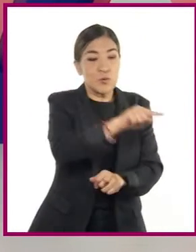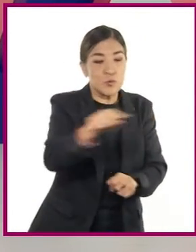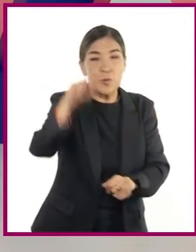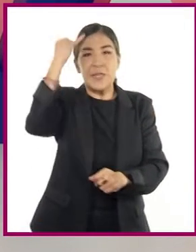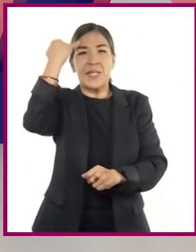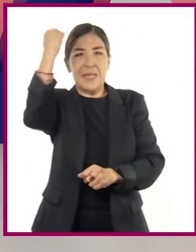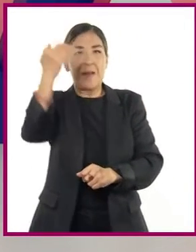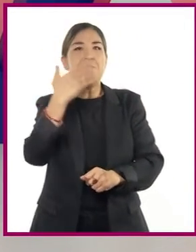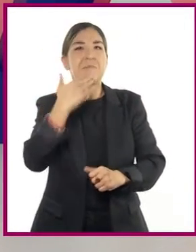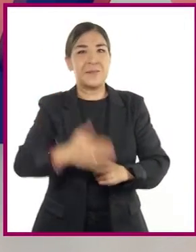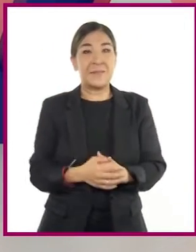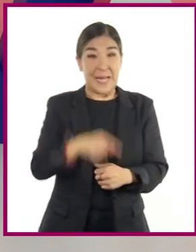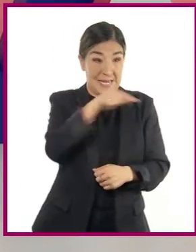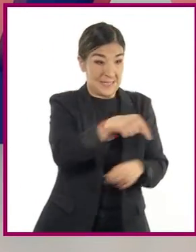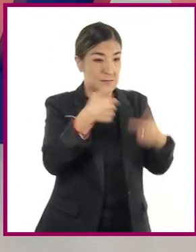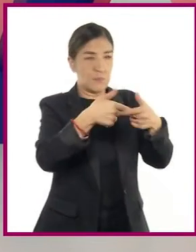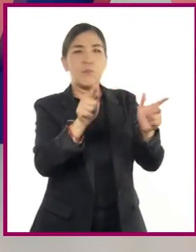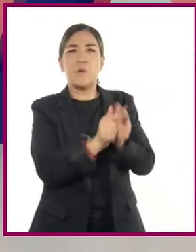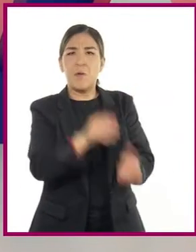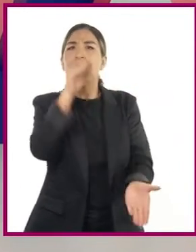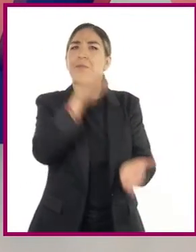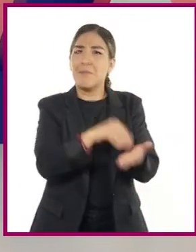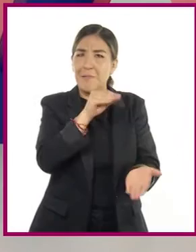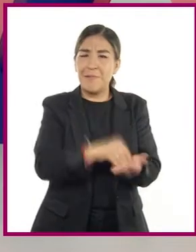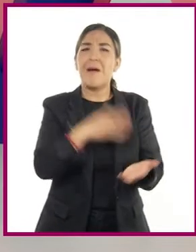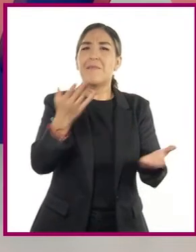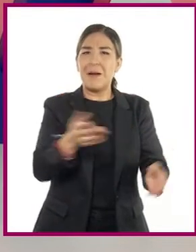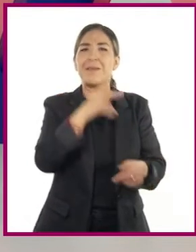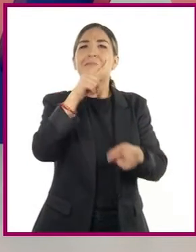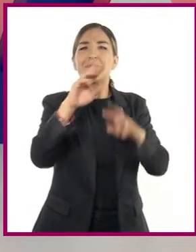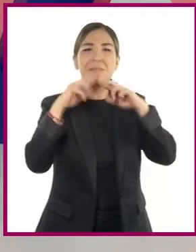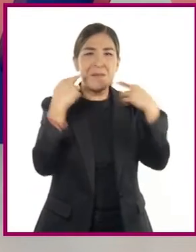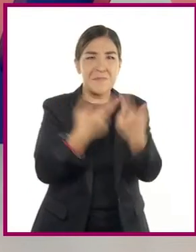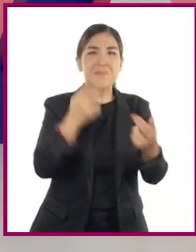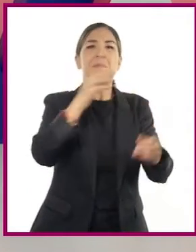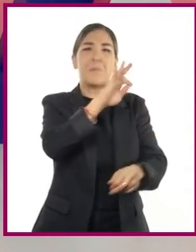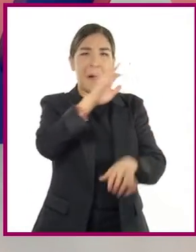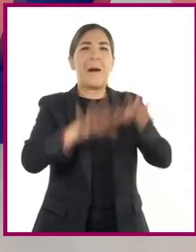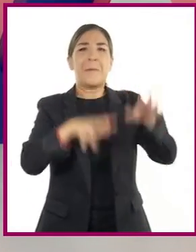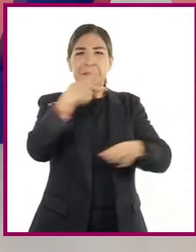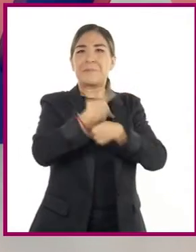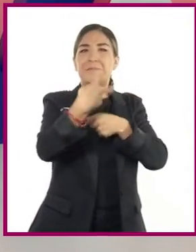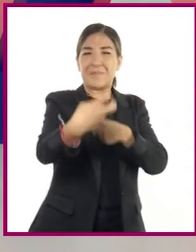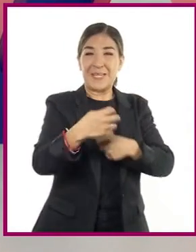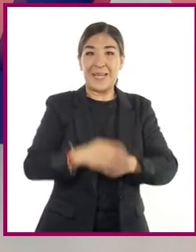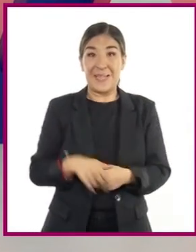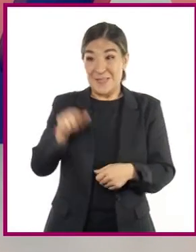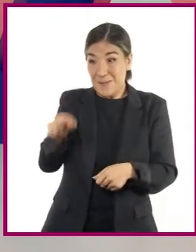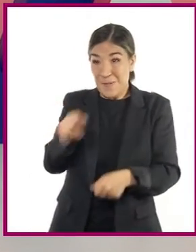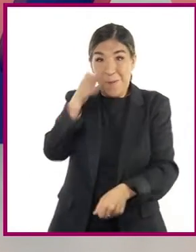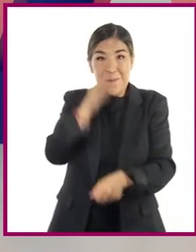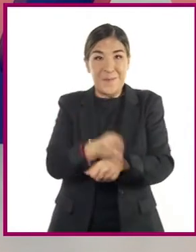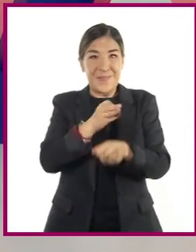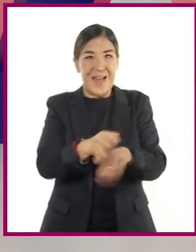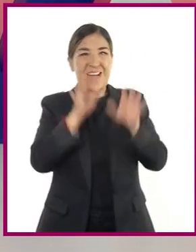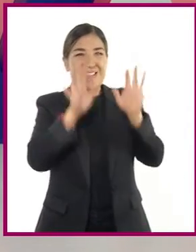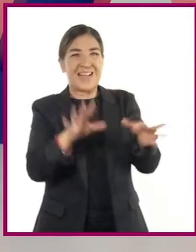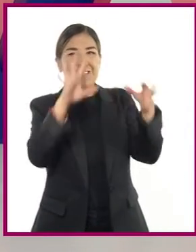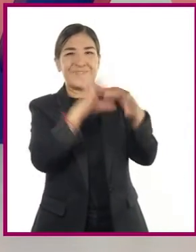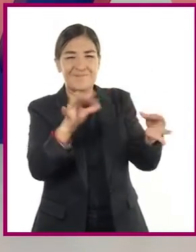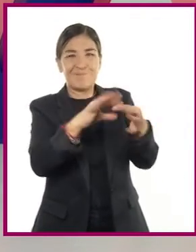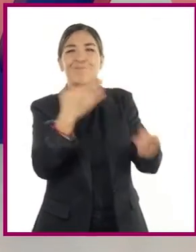Ese grupo, por ejemplo, sé que todavía se reúne y a veces hasta me invitan. Fíjate que acabas de describir una parte central